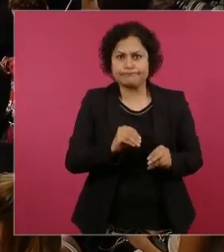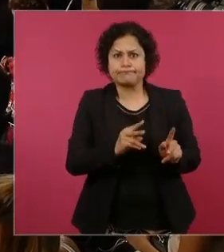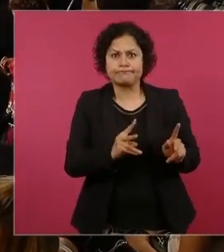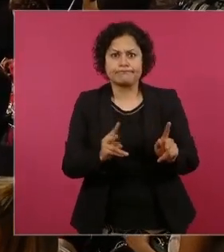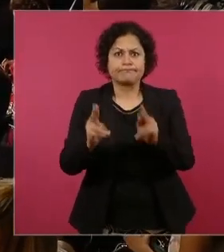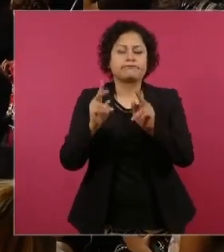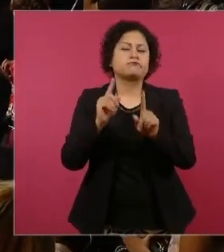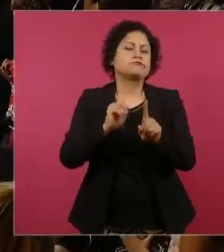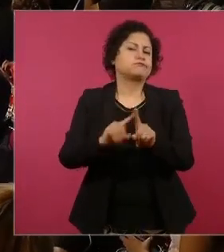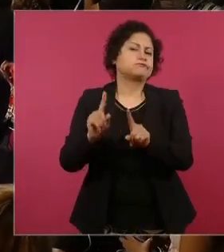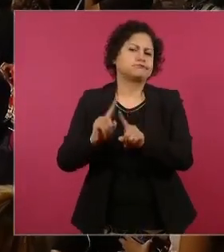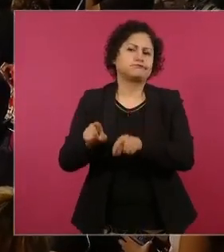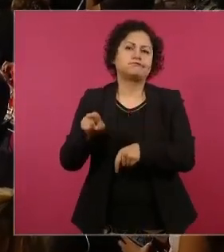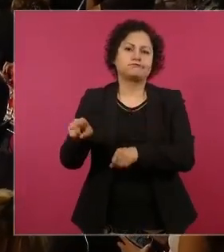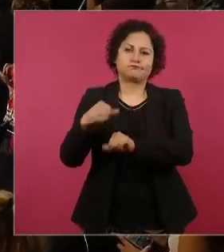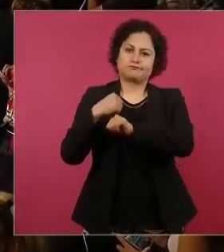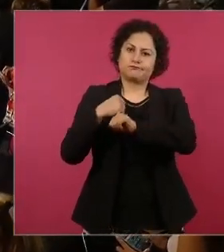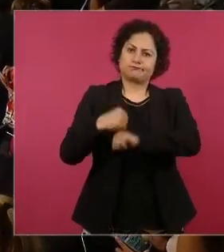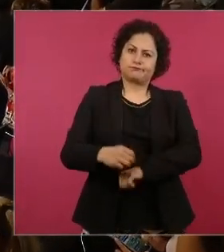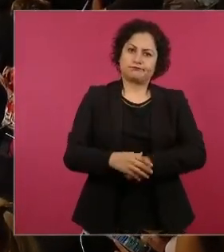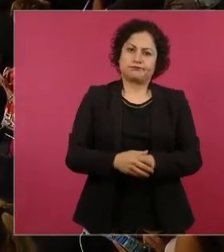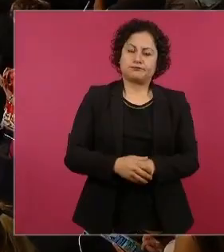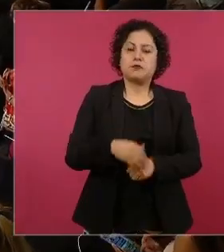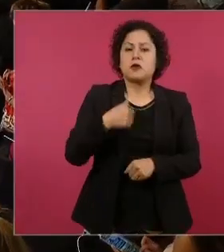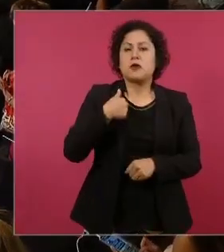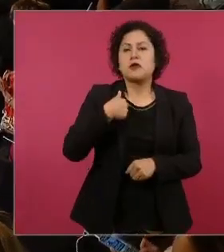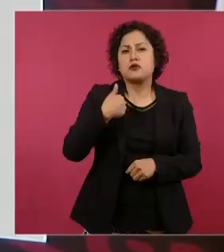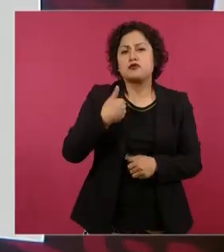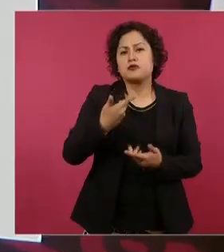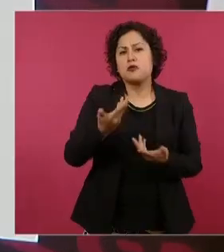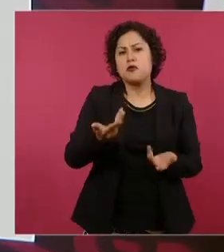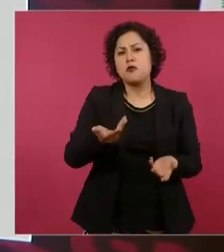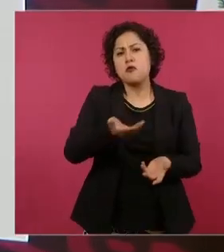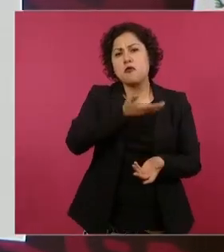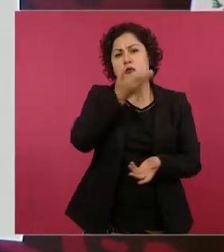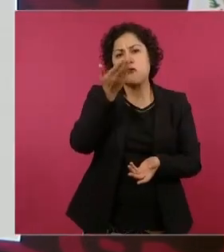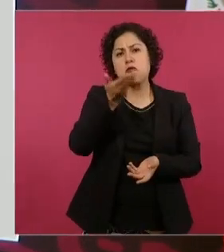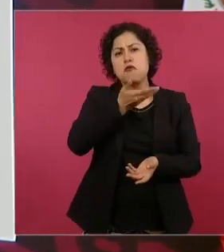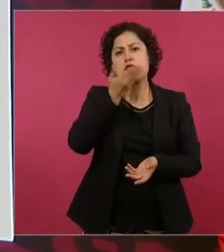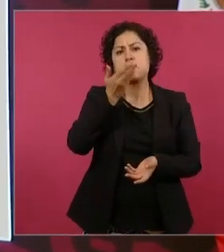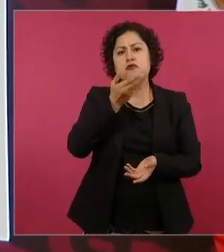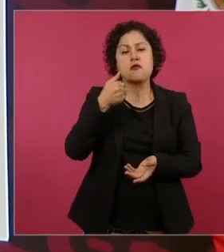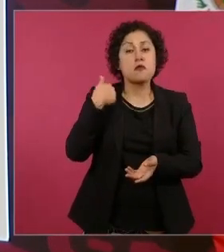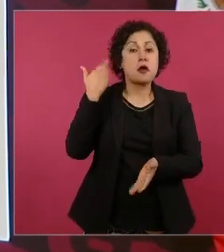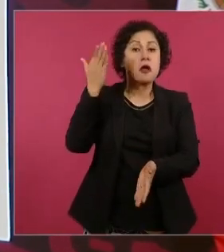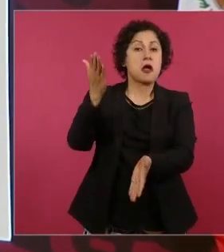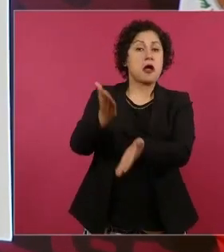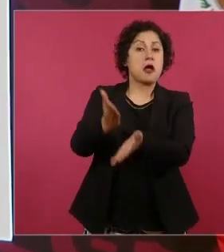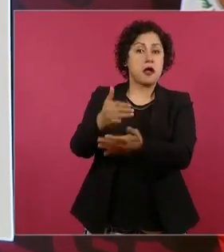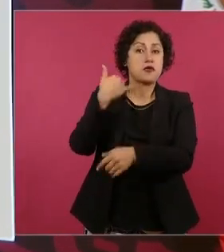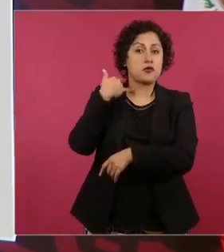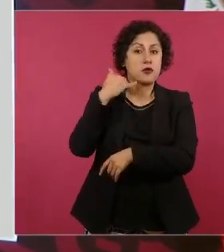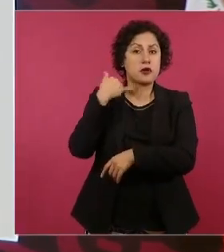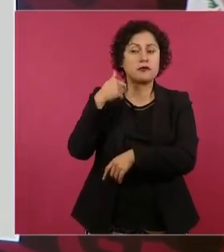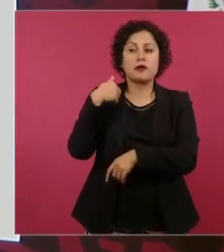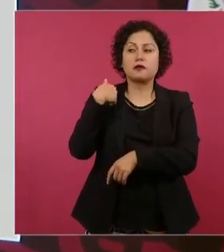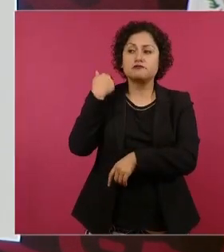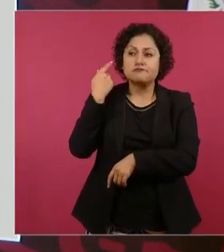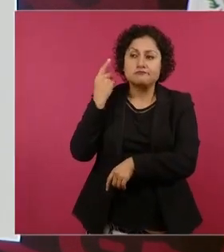Yo lo visitaba cuando iba a Yucatán como